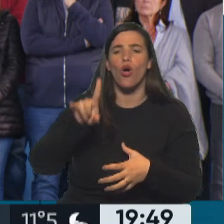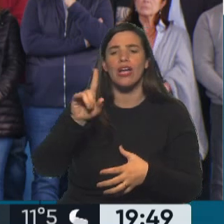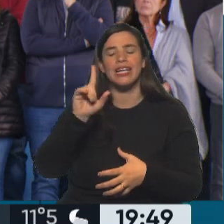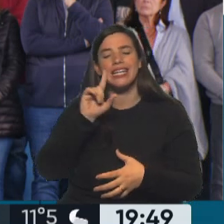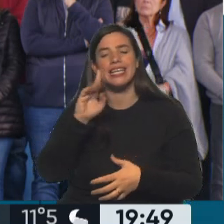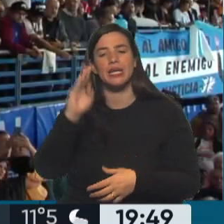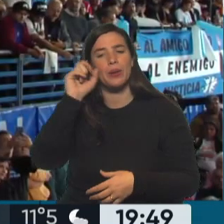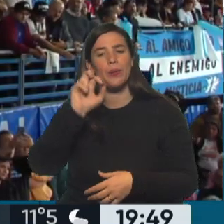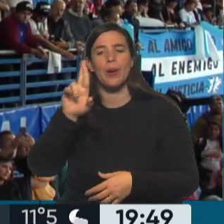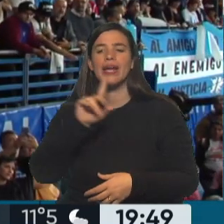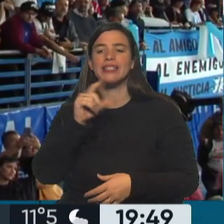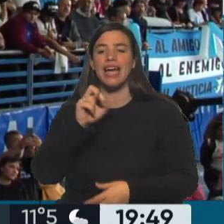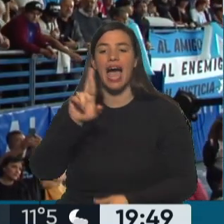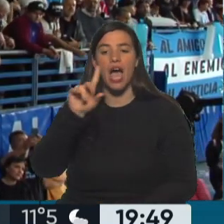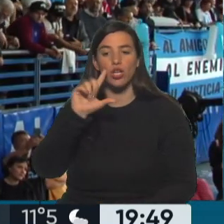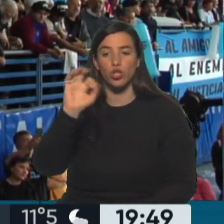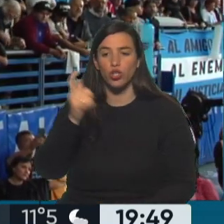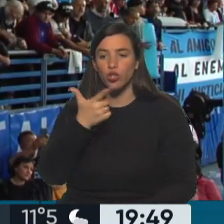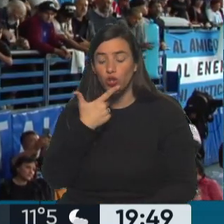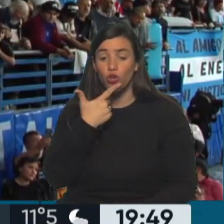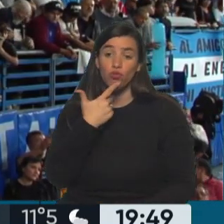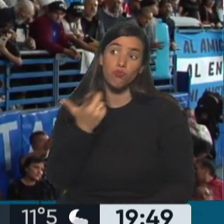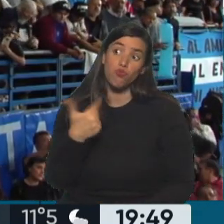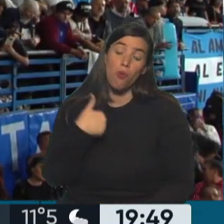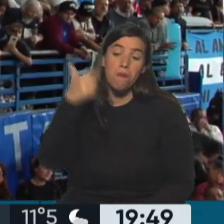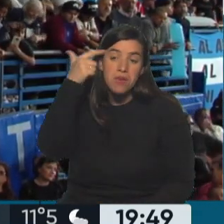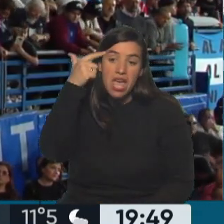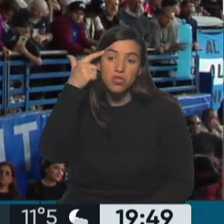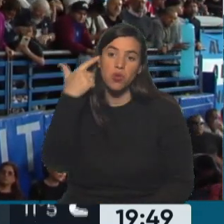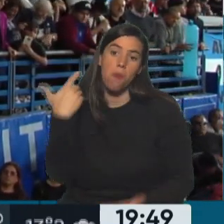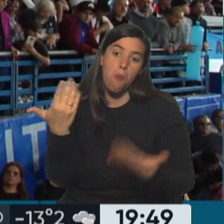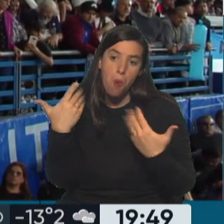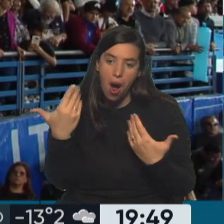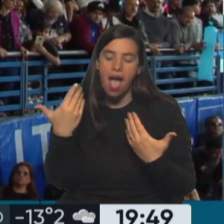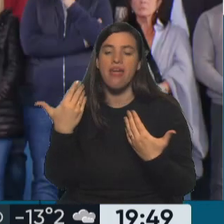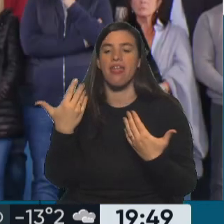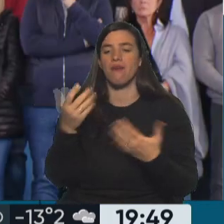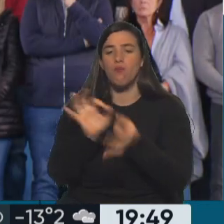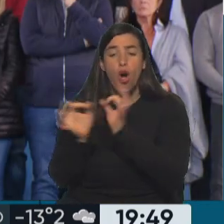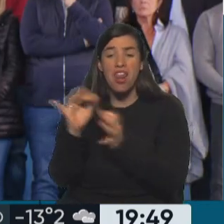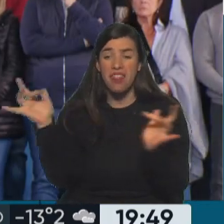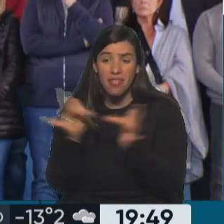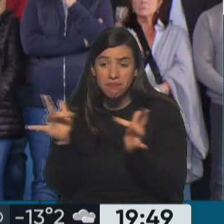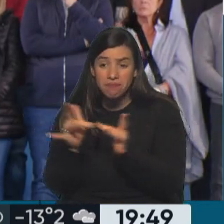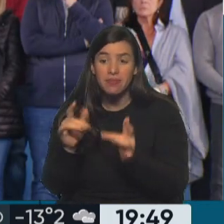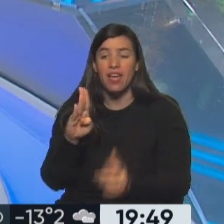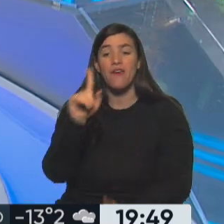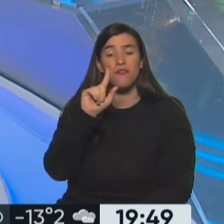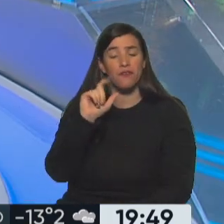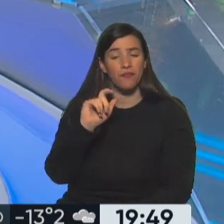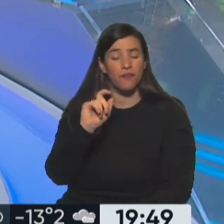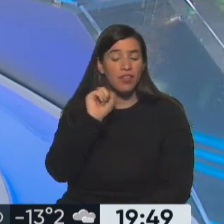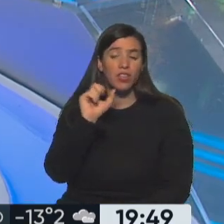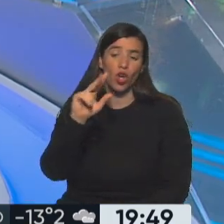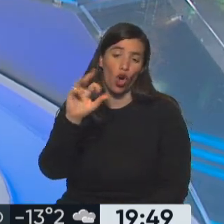no? Porque no hay nada, sería mucho más liberal que planteen un Bitcoin en la cual no hay intermediarios, ¿no? En un punto, por lo menos, está bien, hay quienes cuestionan eso, el pero Estado no te cobra